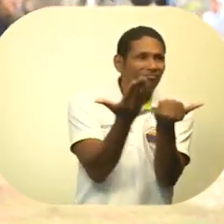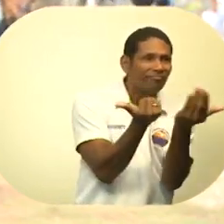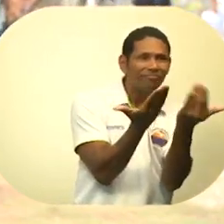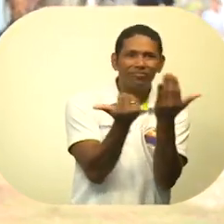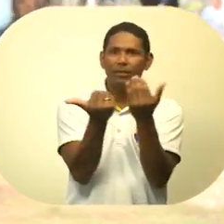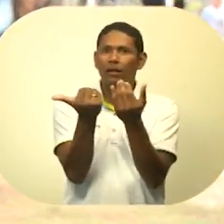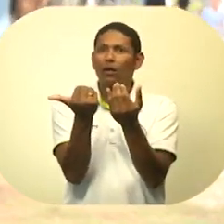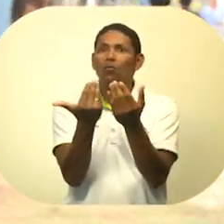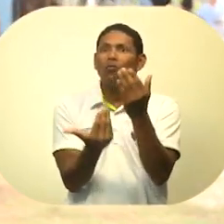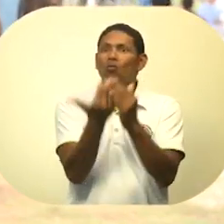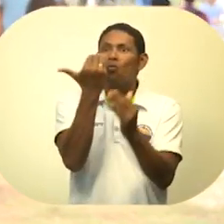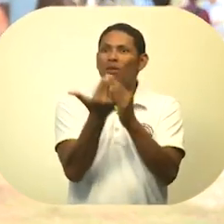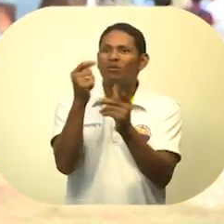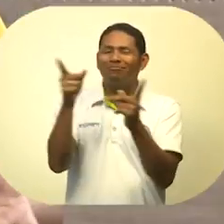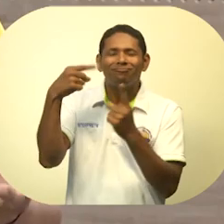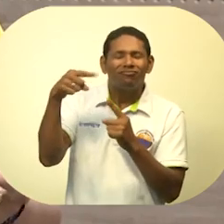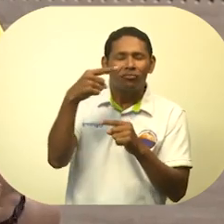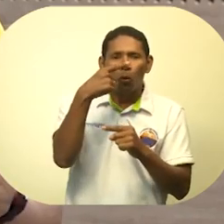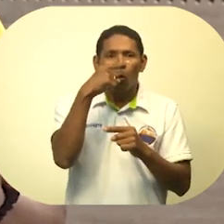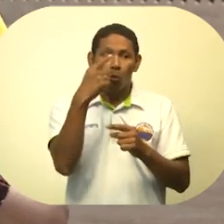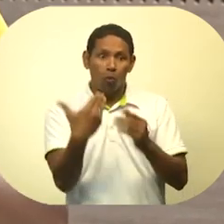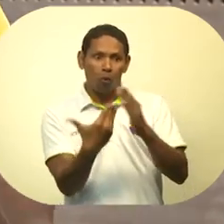turistas se encuentren con una experiencia integral.